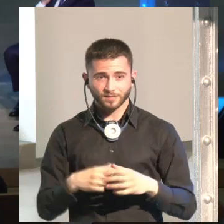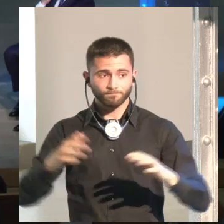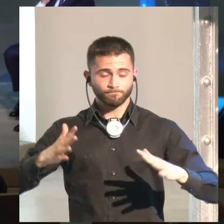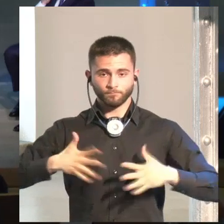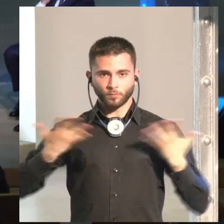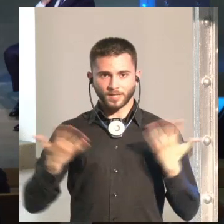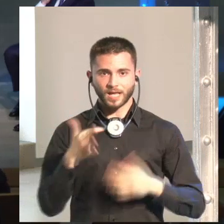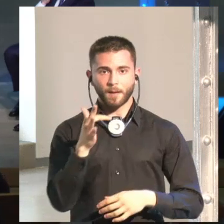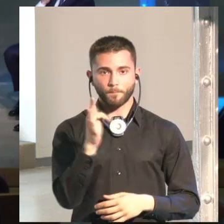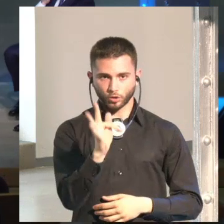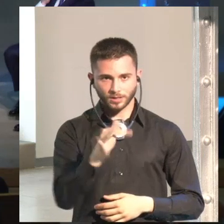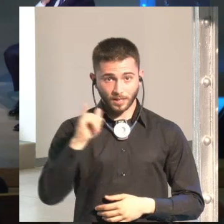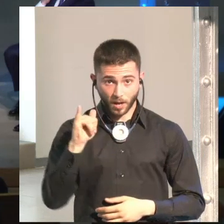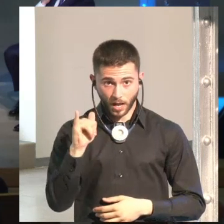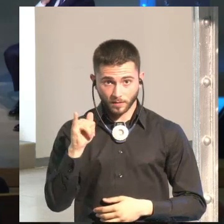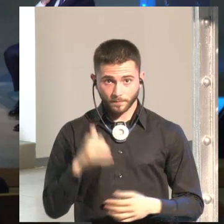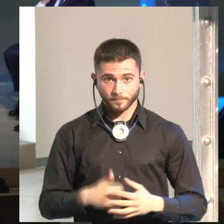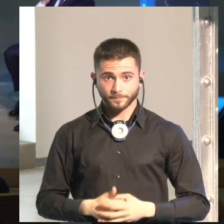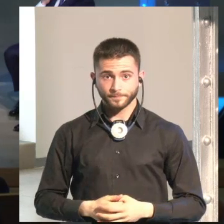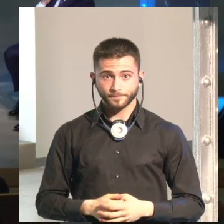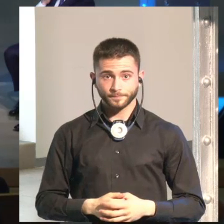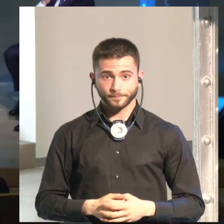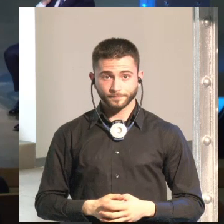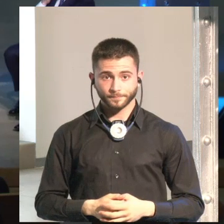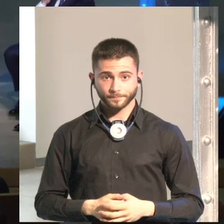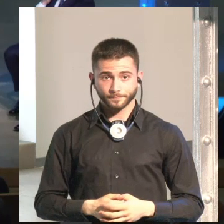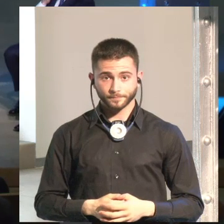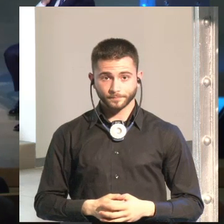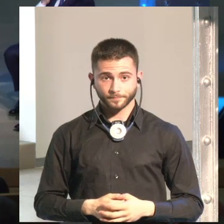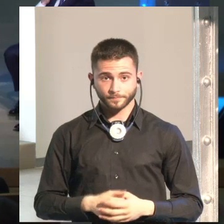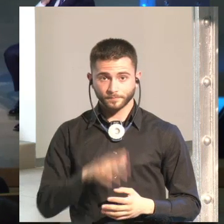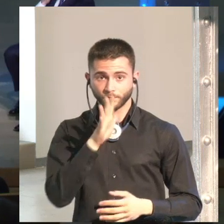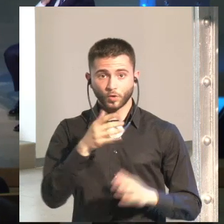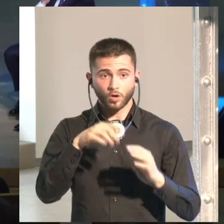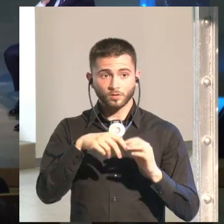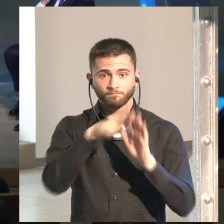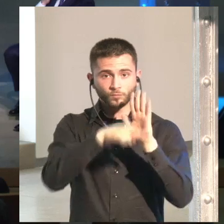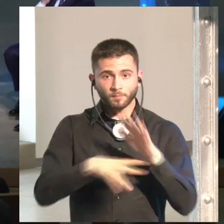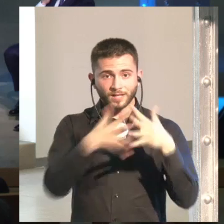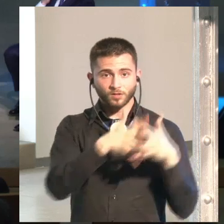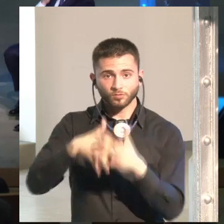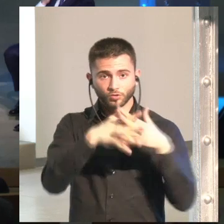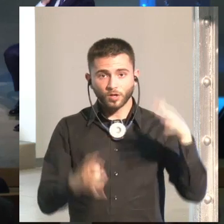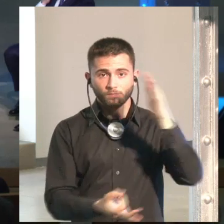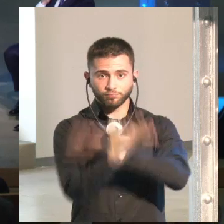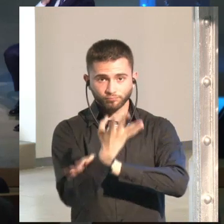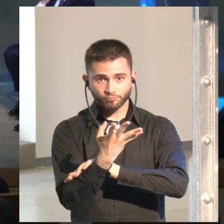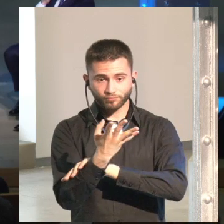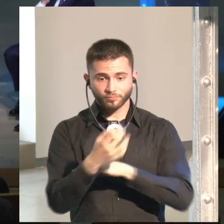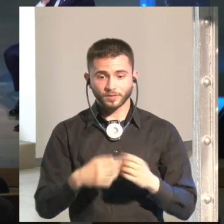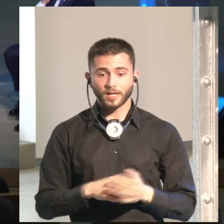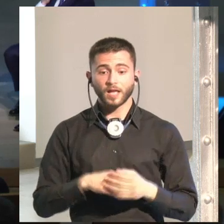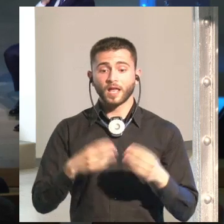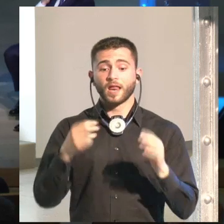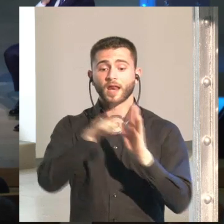sorpresa positiva por el régimen que ha creado Estados Unidos y la desregulación que se